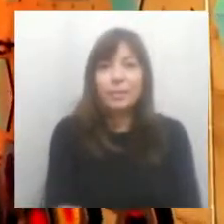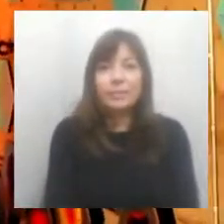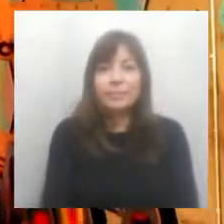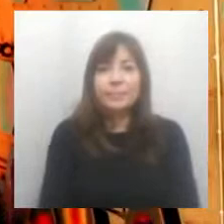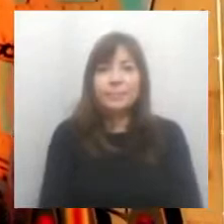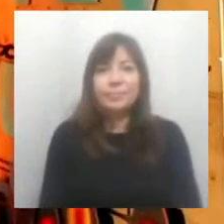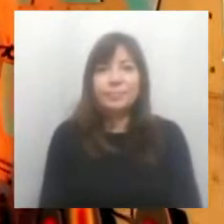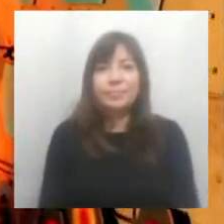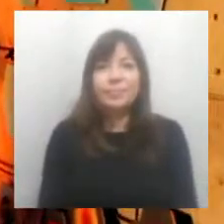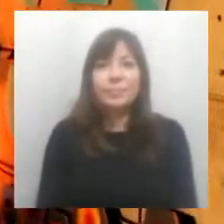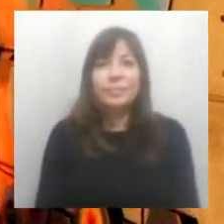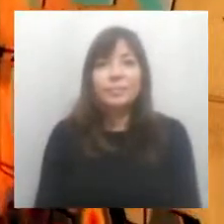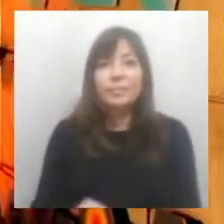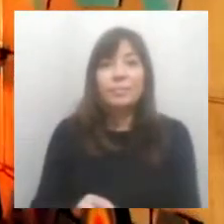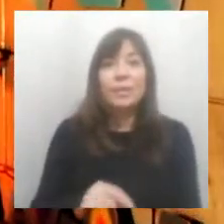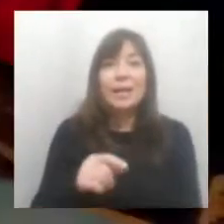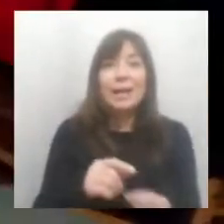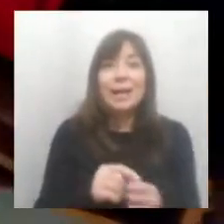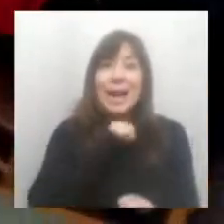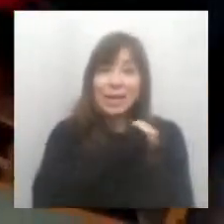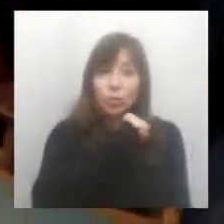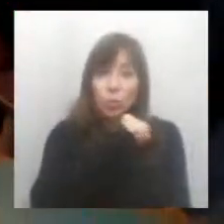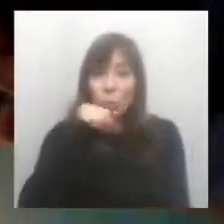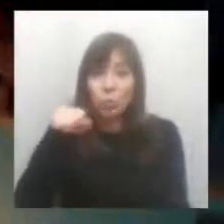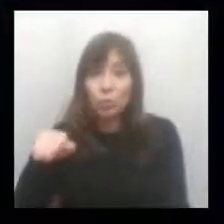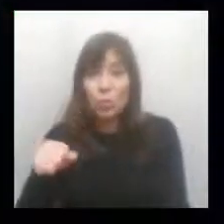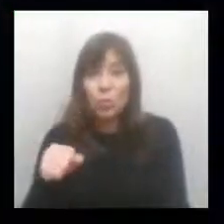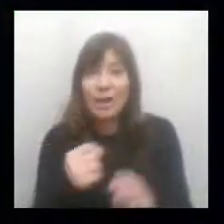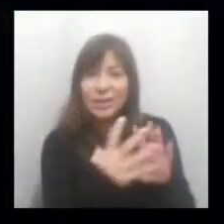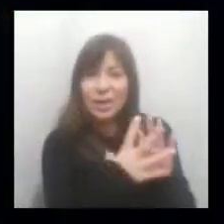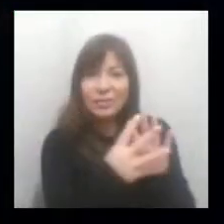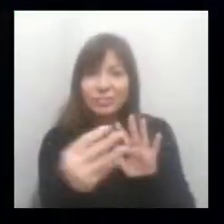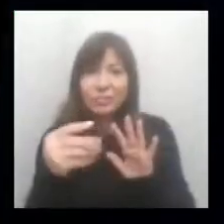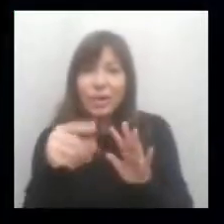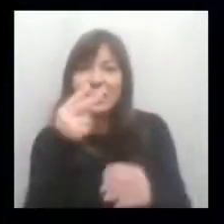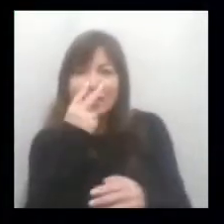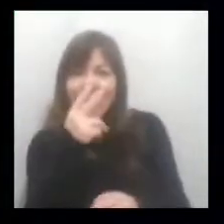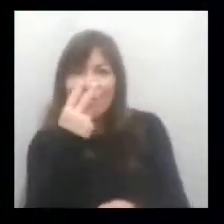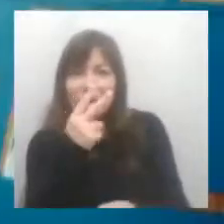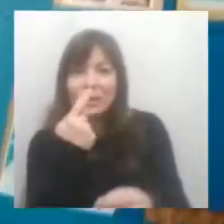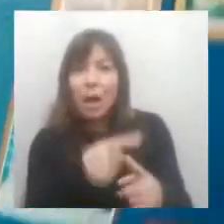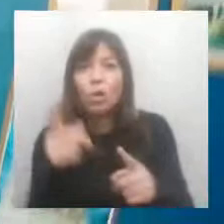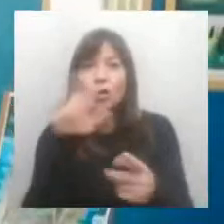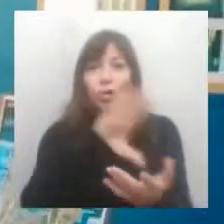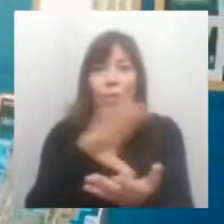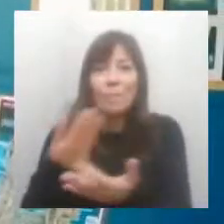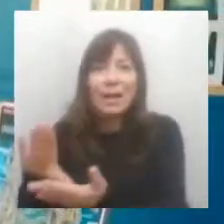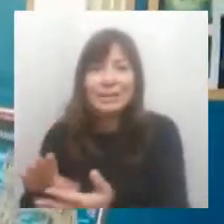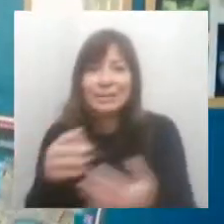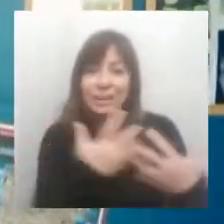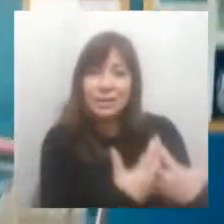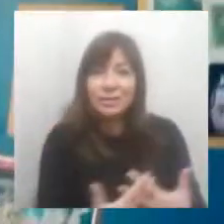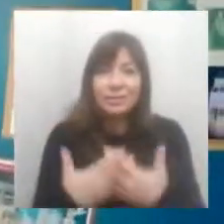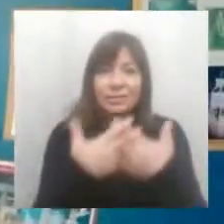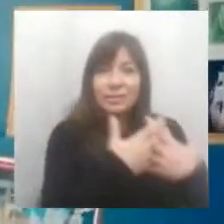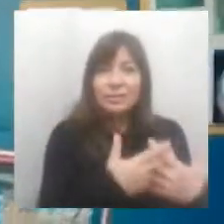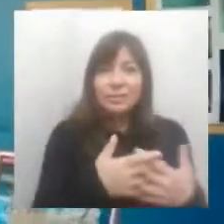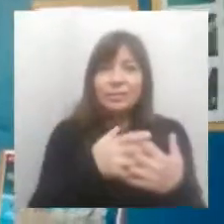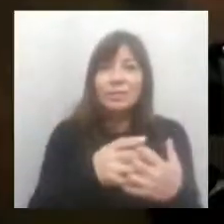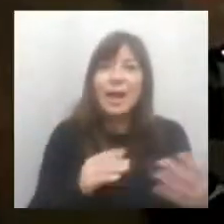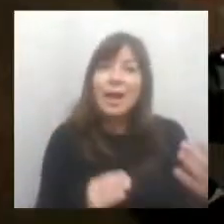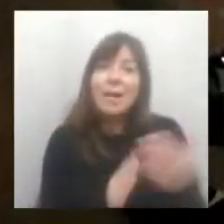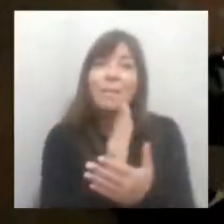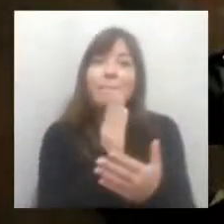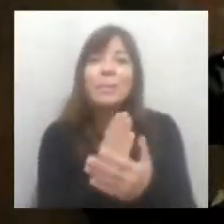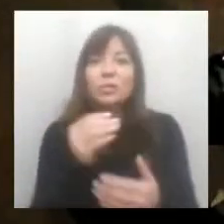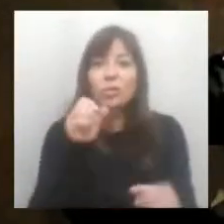esta escultura se inspira en las obras vistas en el Exploratorium, un museo de ciencia estadounidense pionero en esta forma de enseñar ciencia,